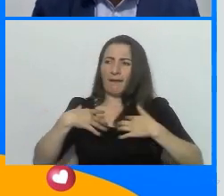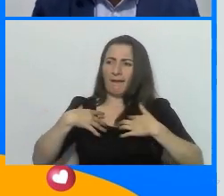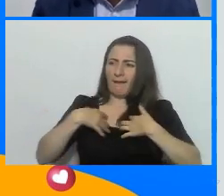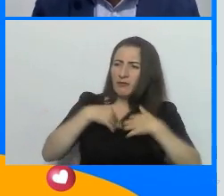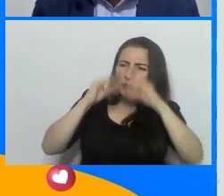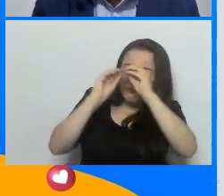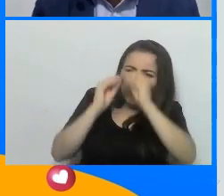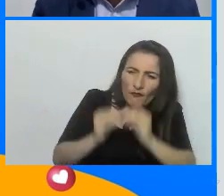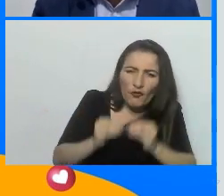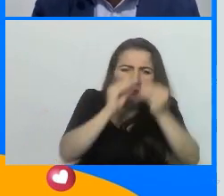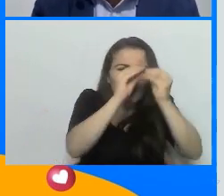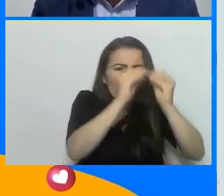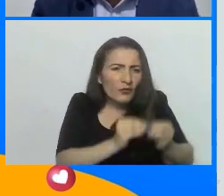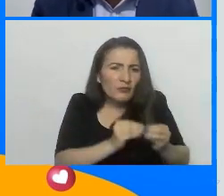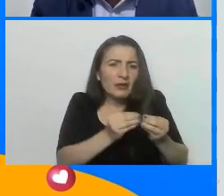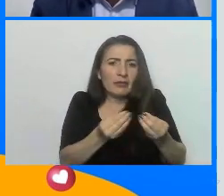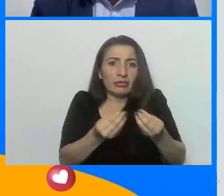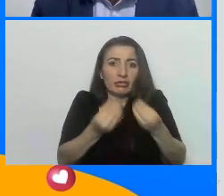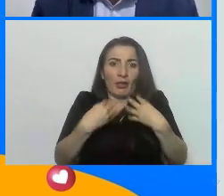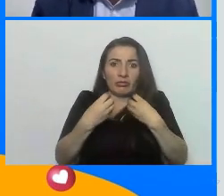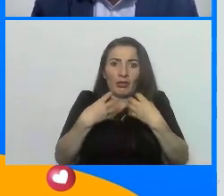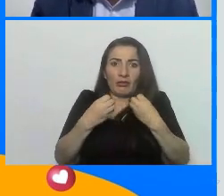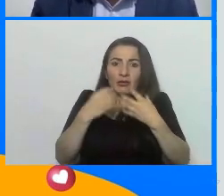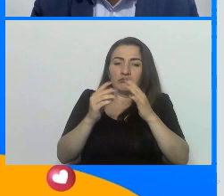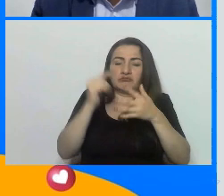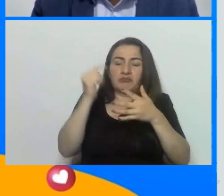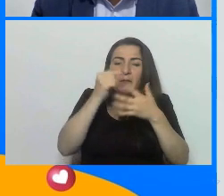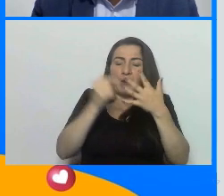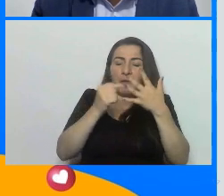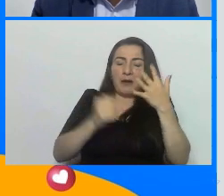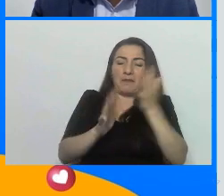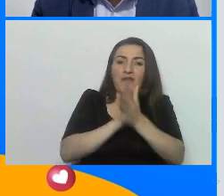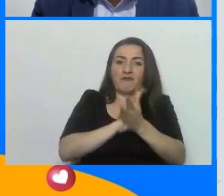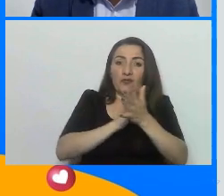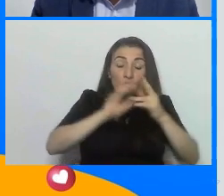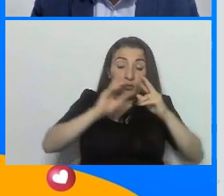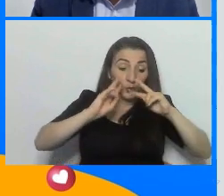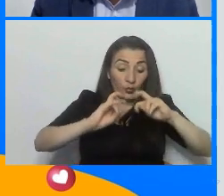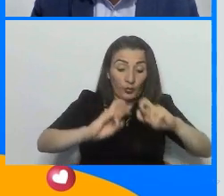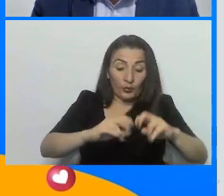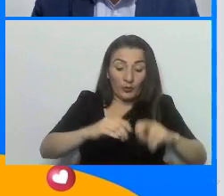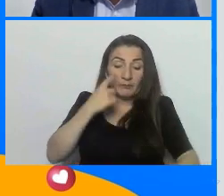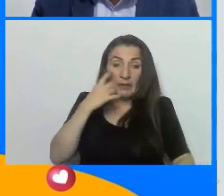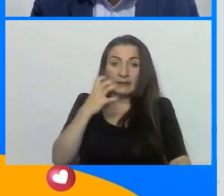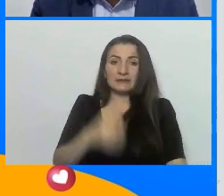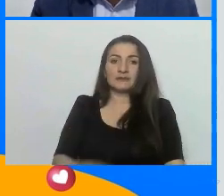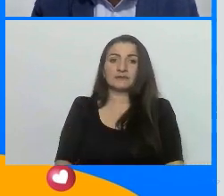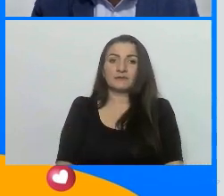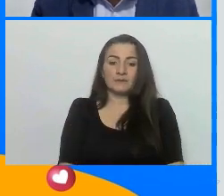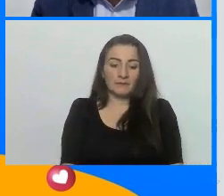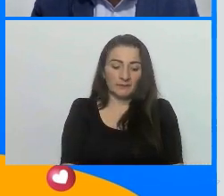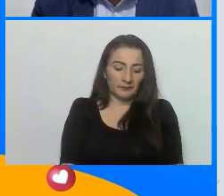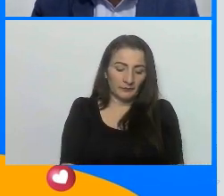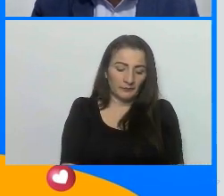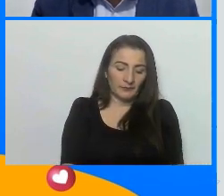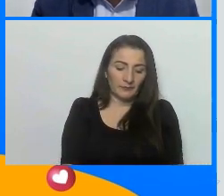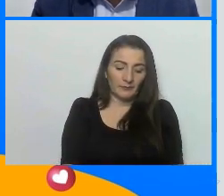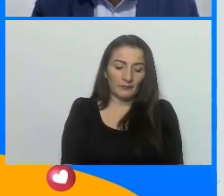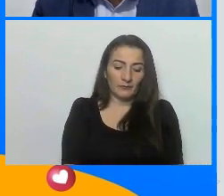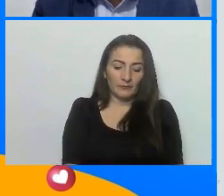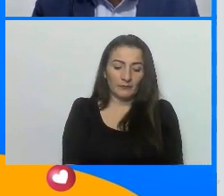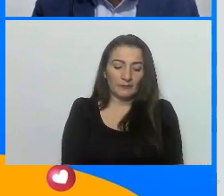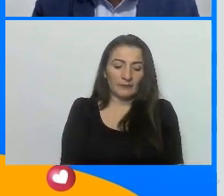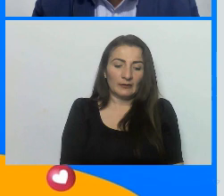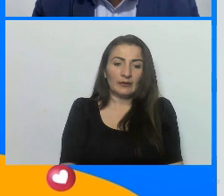Bueno, nos da una cantidad de tips que dan resultado y que nos muestran y justifican